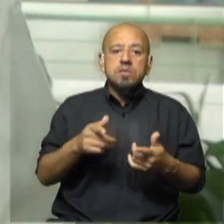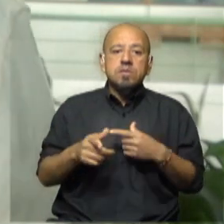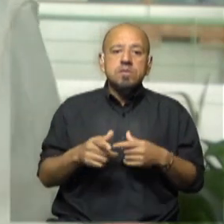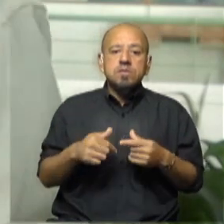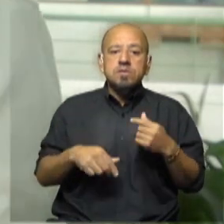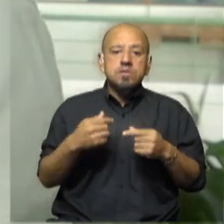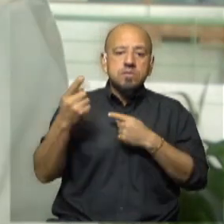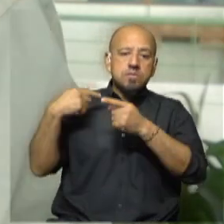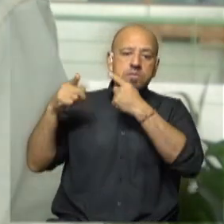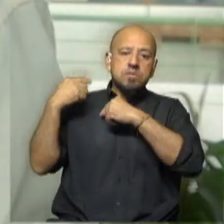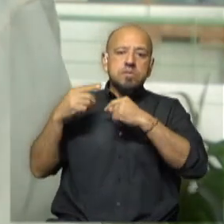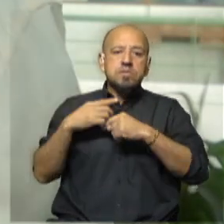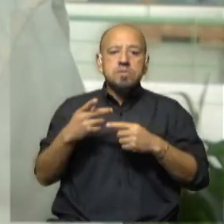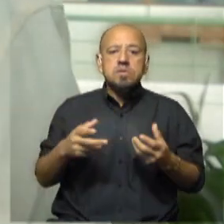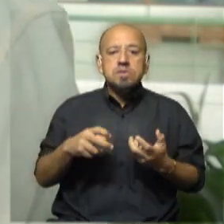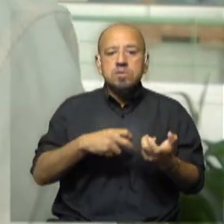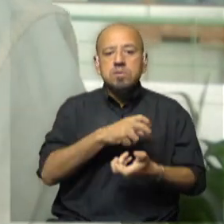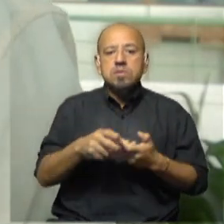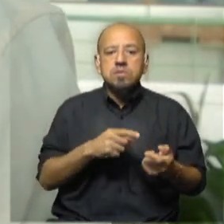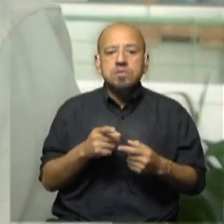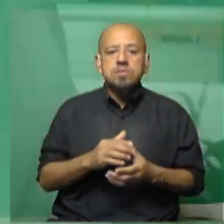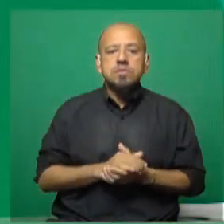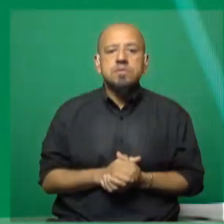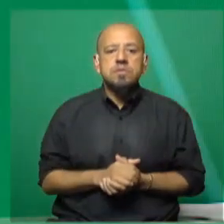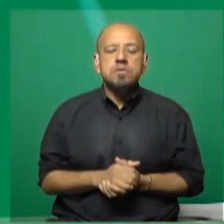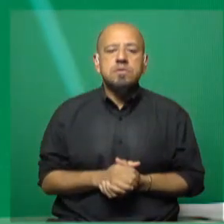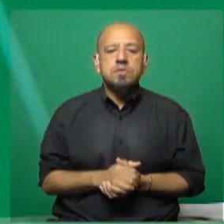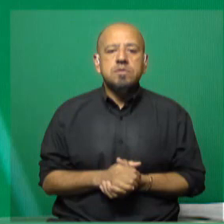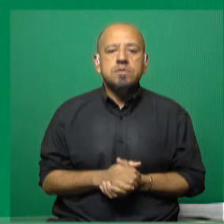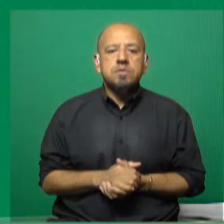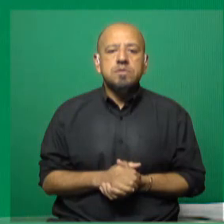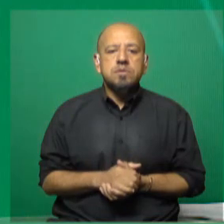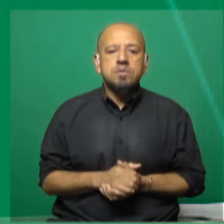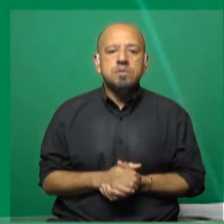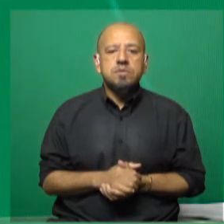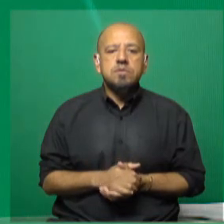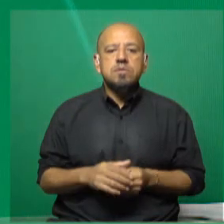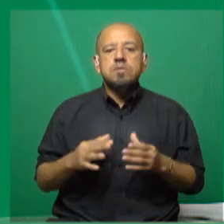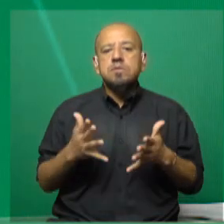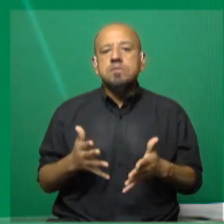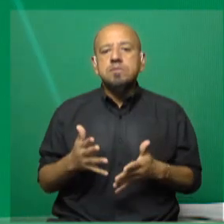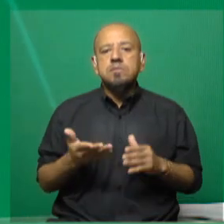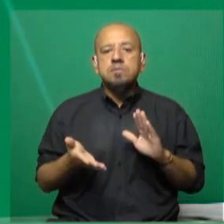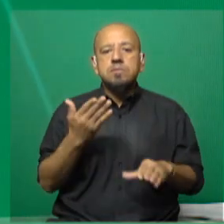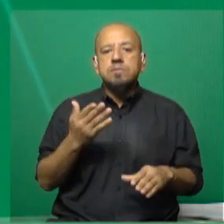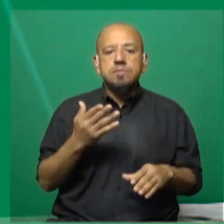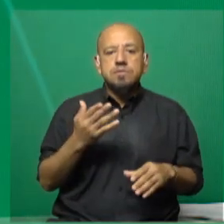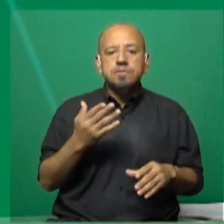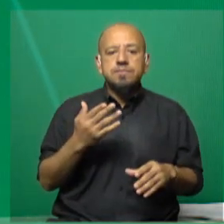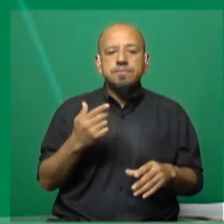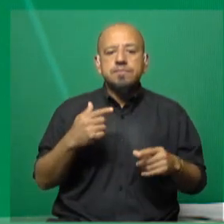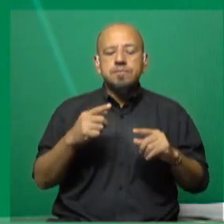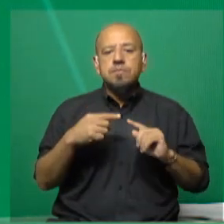el historial para atrás también venía embromado y ese es el caso. ¿Y cuáles son los impactos más grandes generados por los